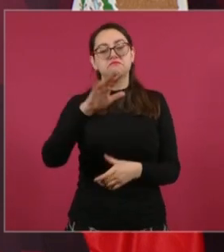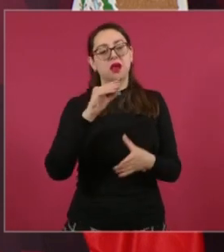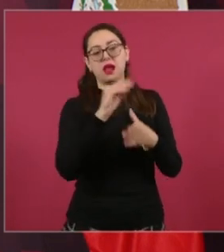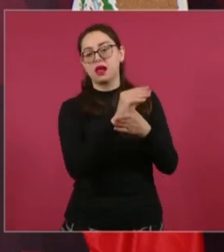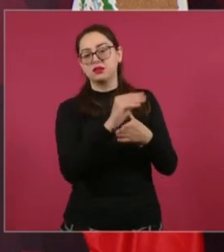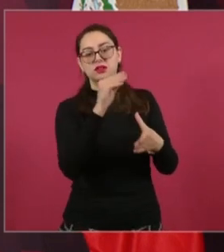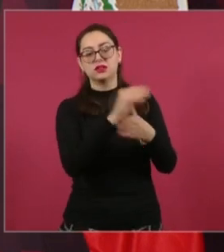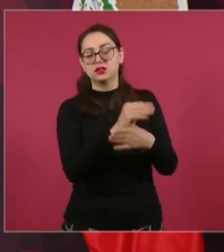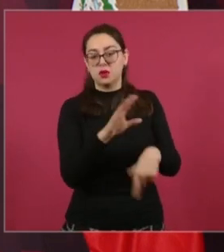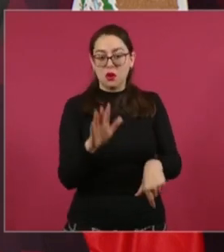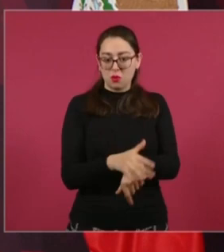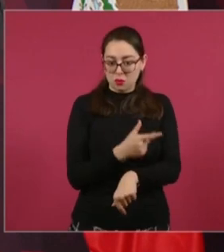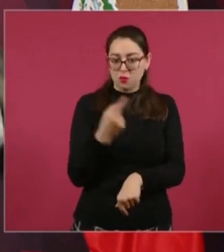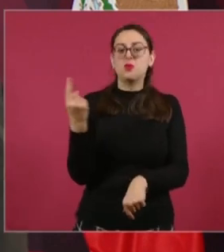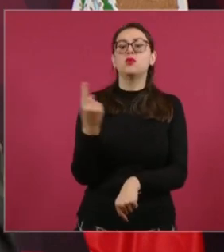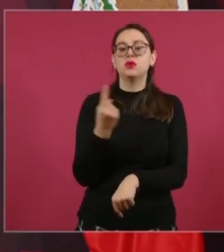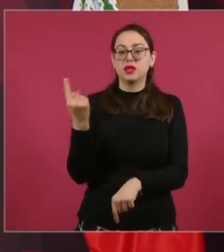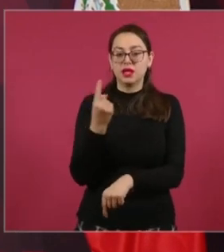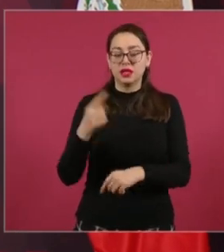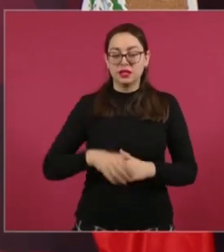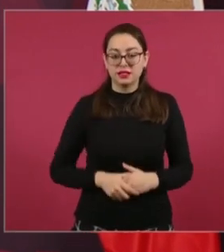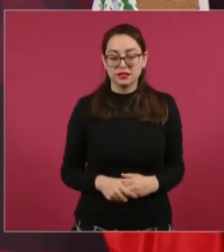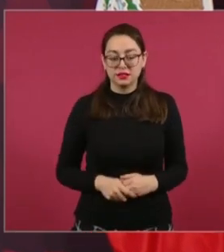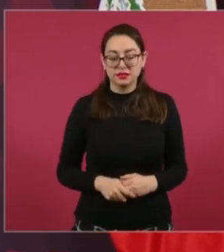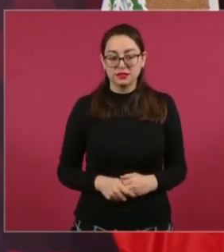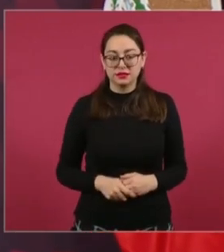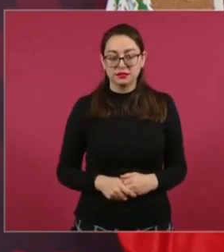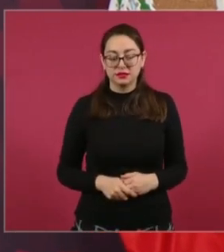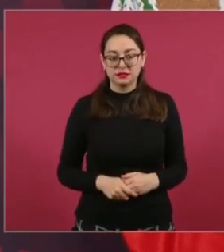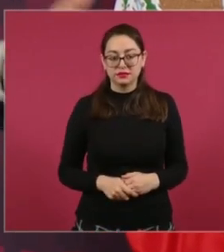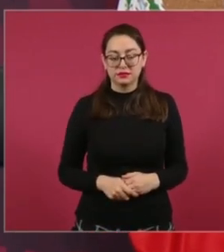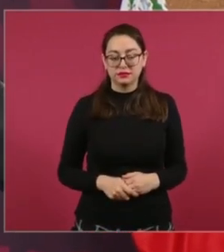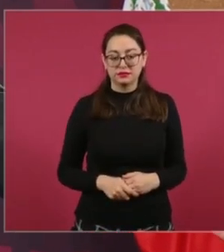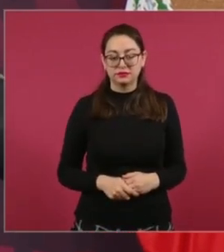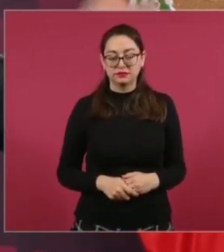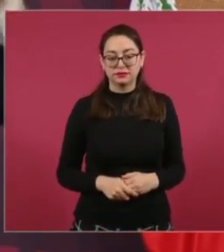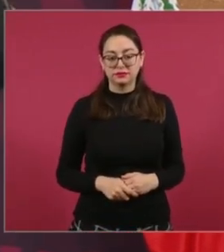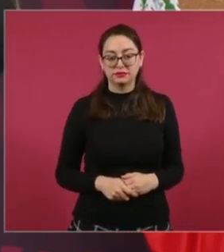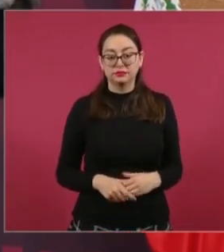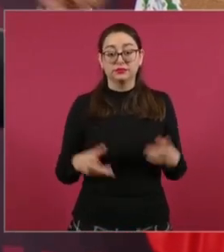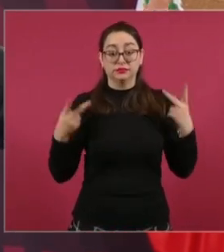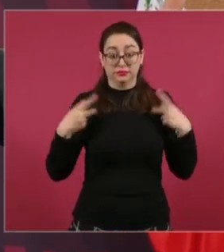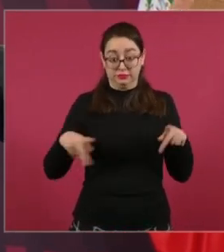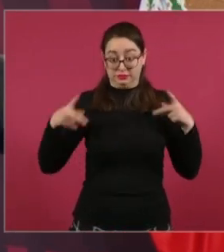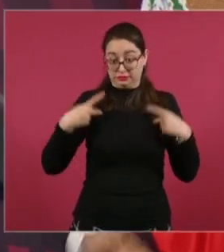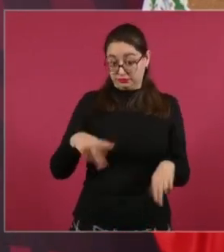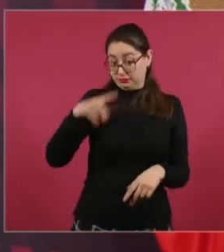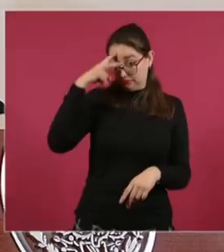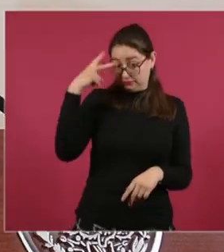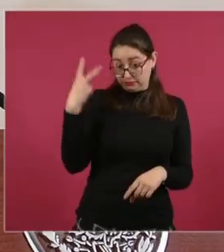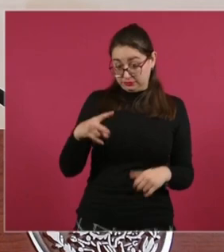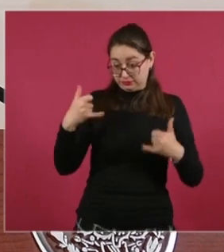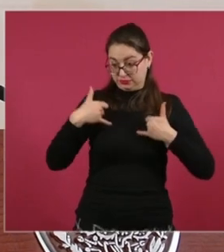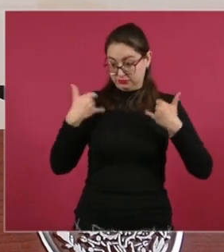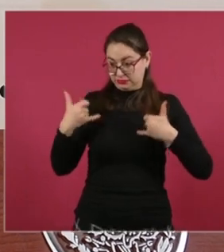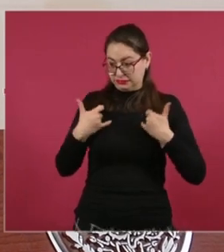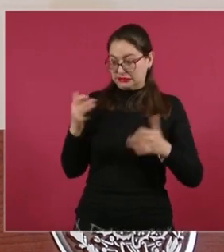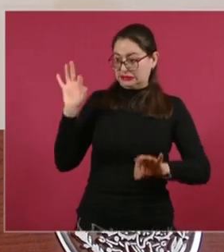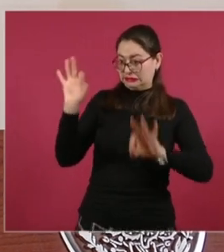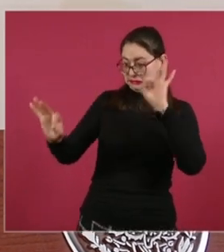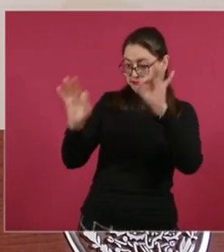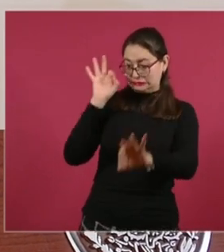¿Cómo no han podido volver a todos los mexicanos, a todos los jóvenes adictos?